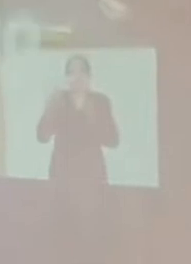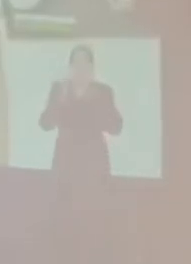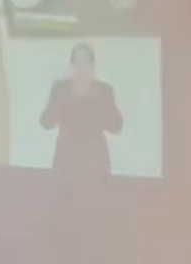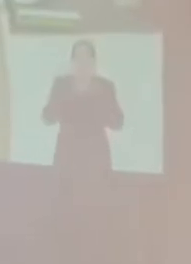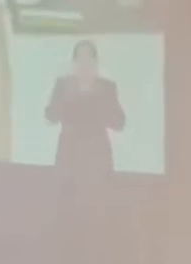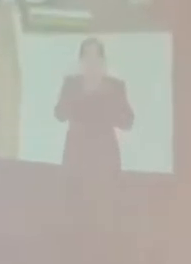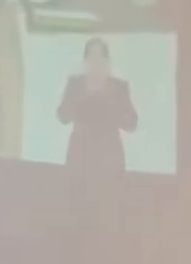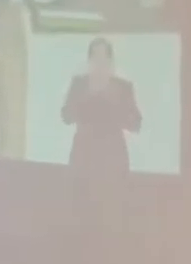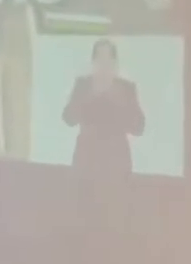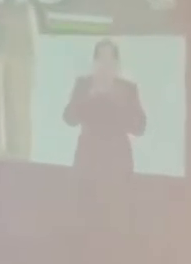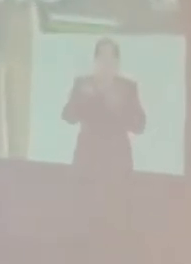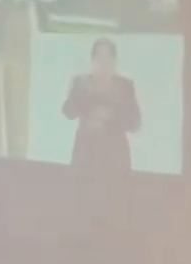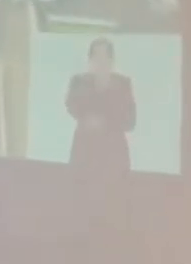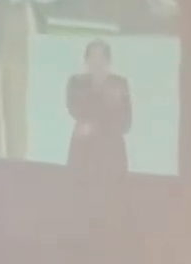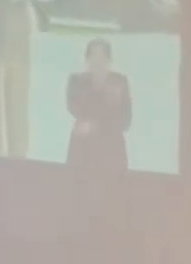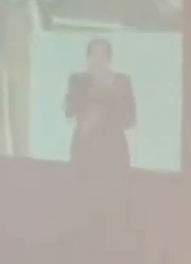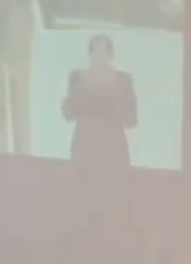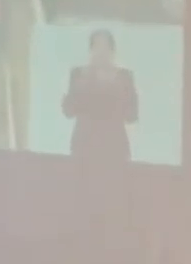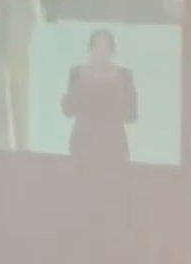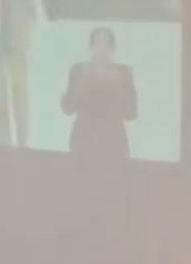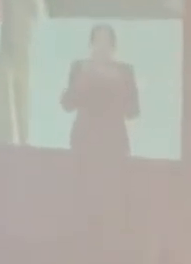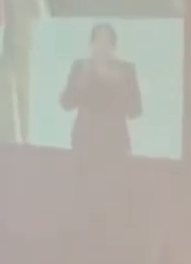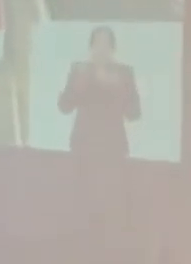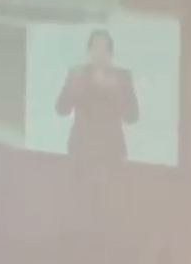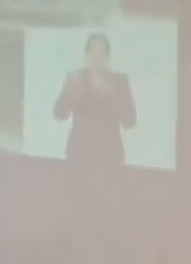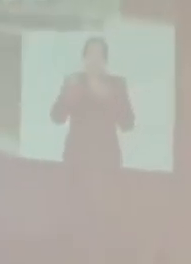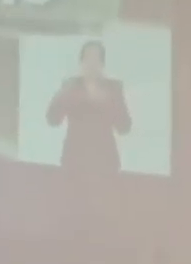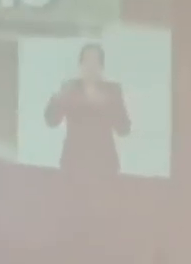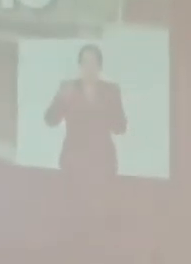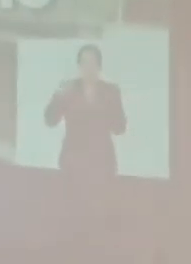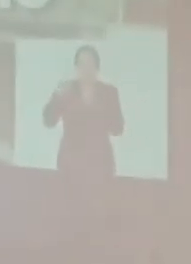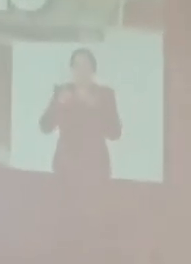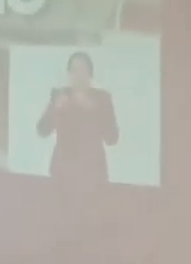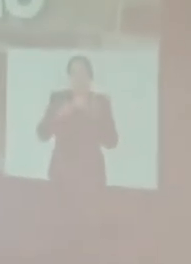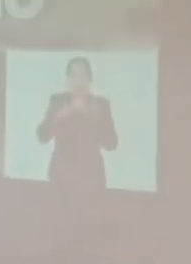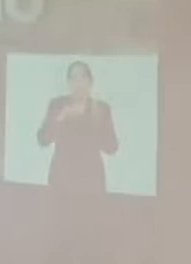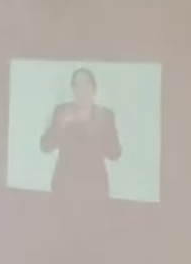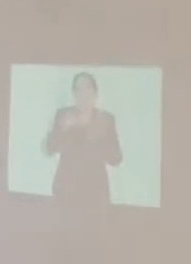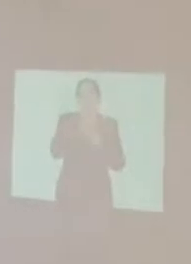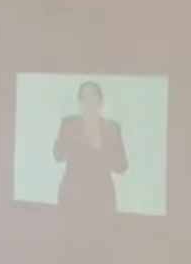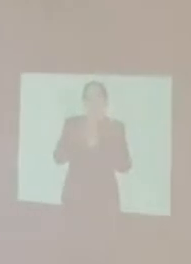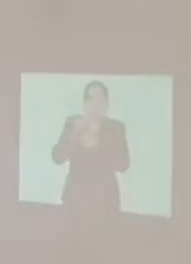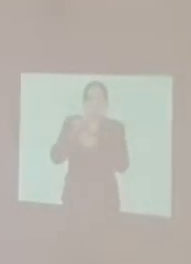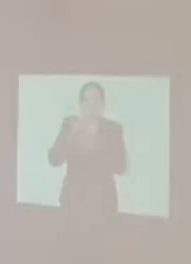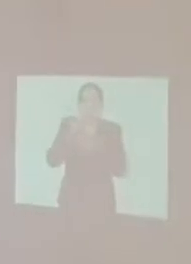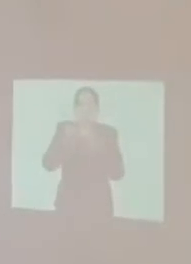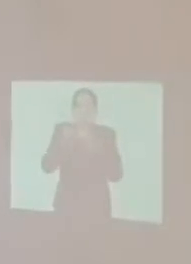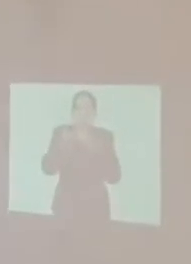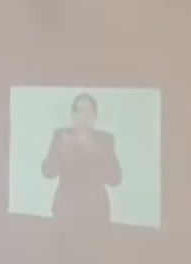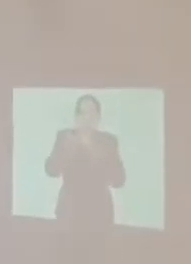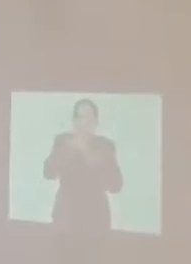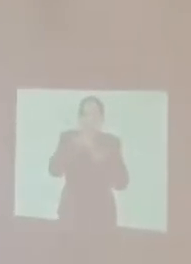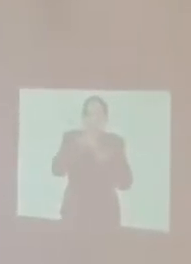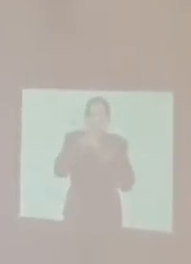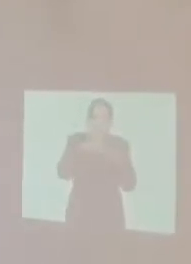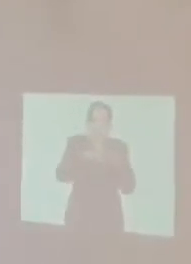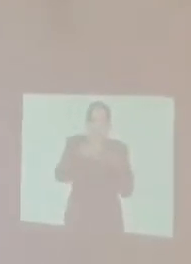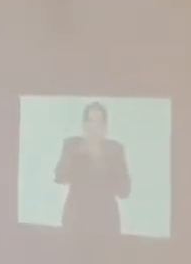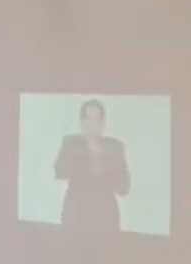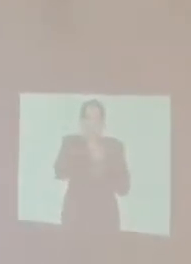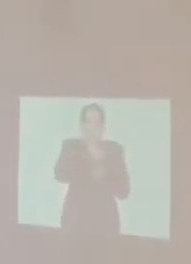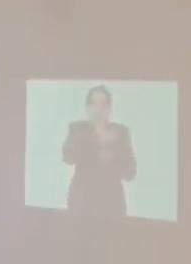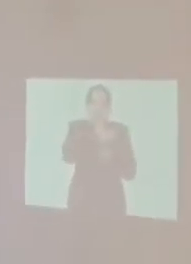Además, remodelamos integralmente 23 centros de salud y 213 de los 230 abren los fines